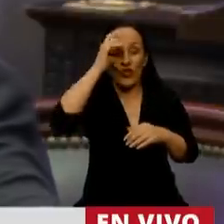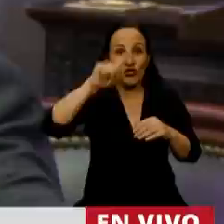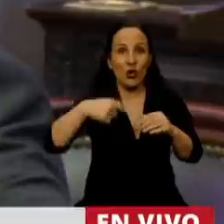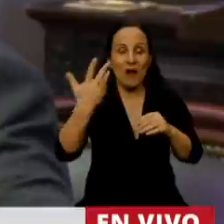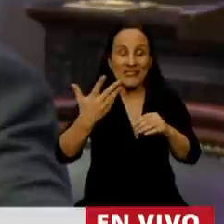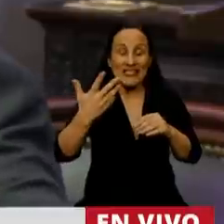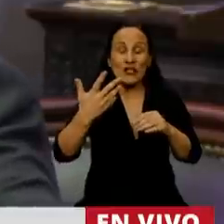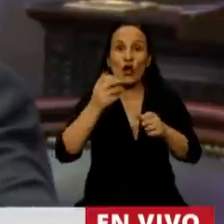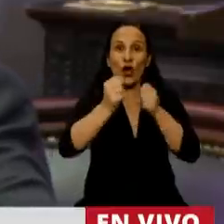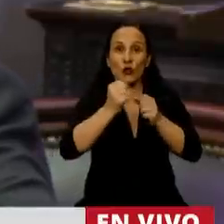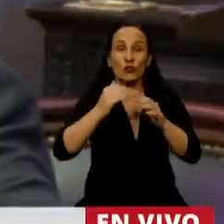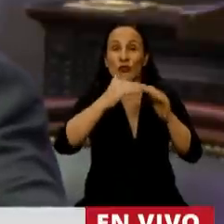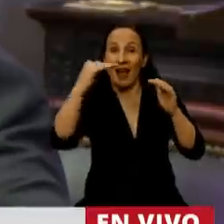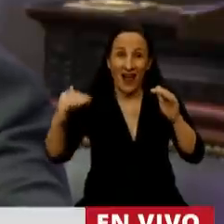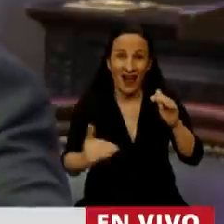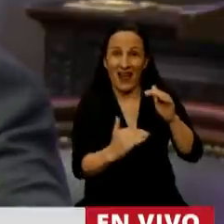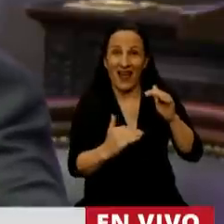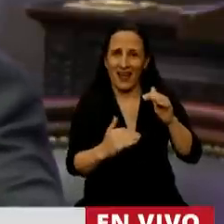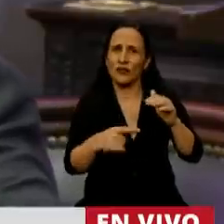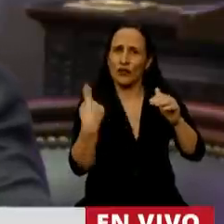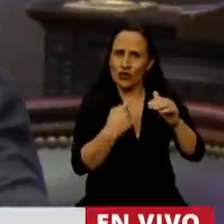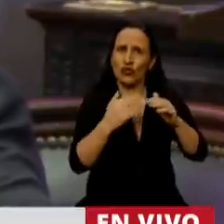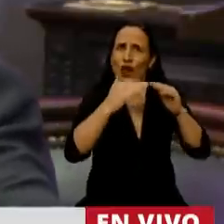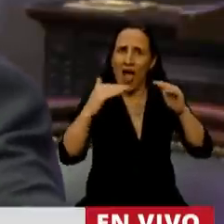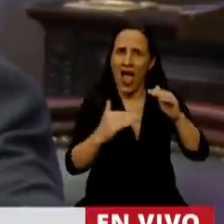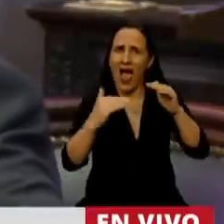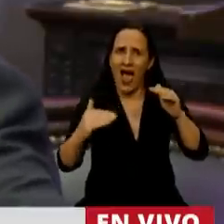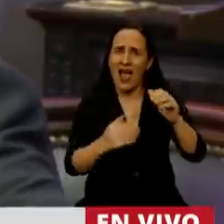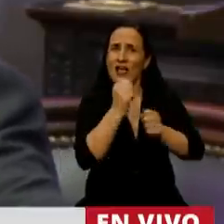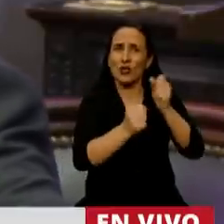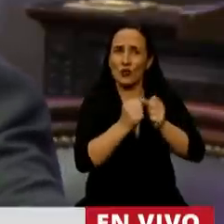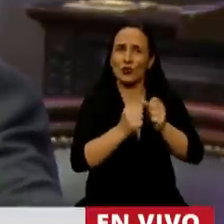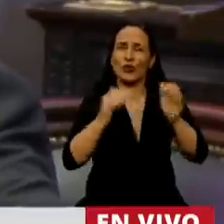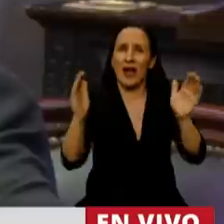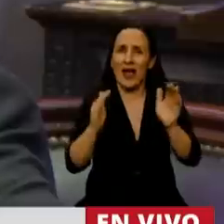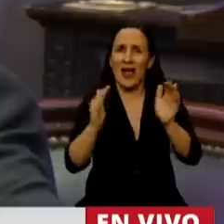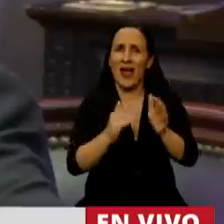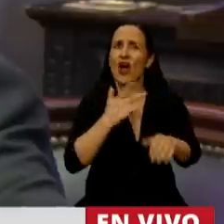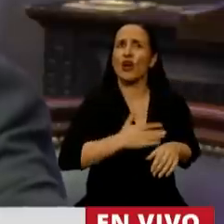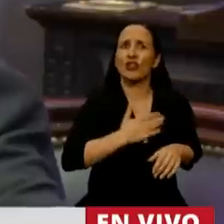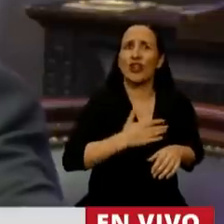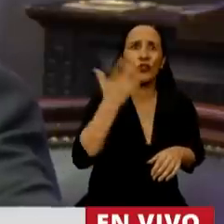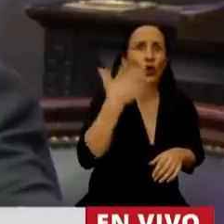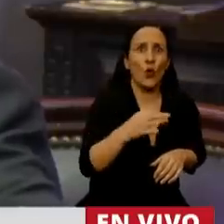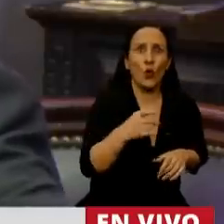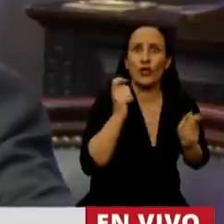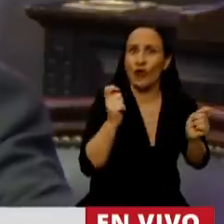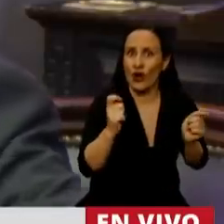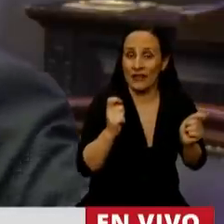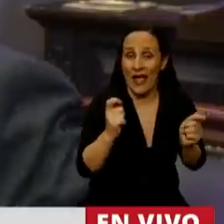industria o sea no sólo estamos bajando sino que nos estamos desindustrializando el único que debe estar contento es el diputado ausente